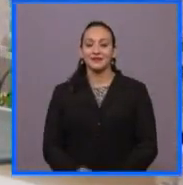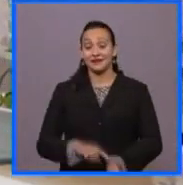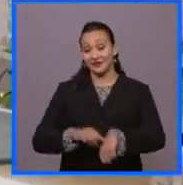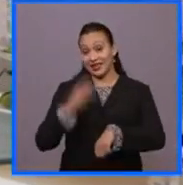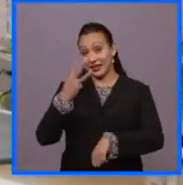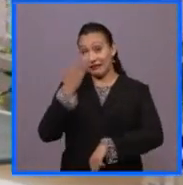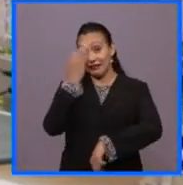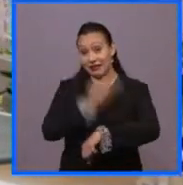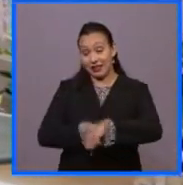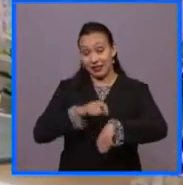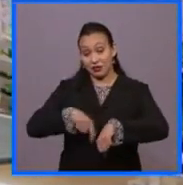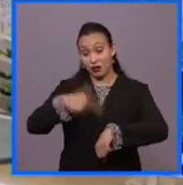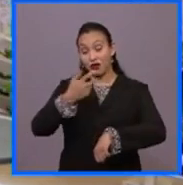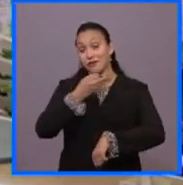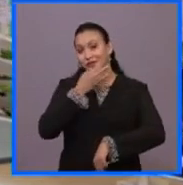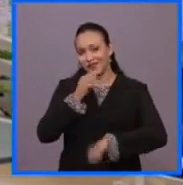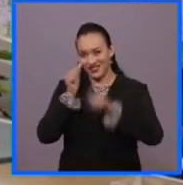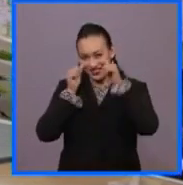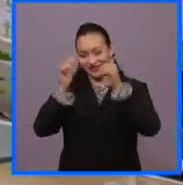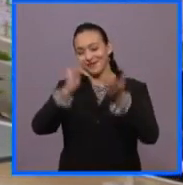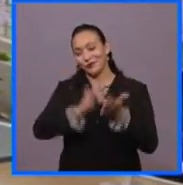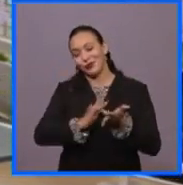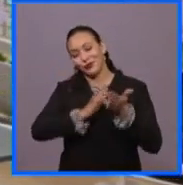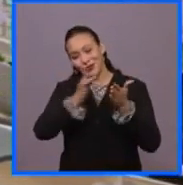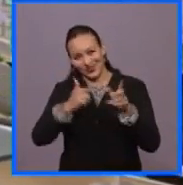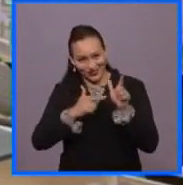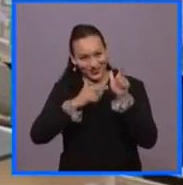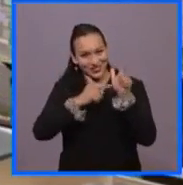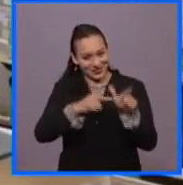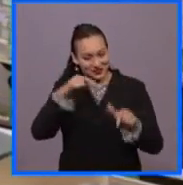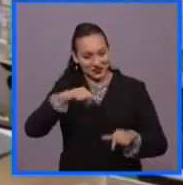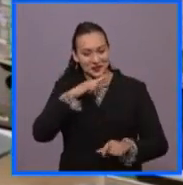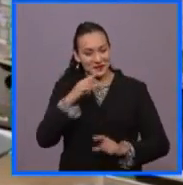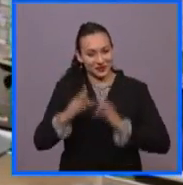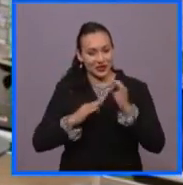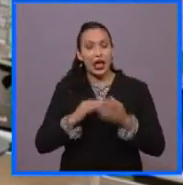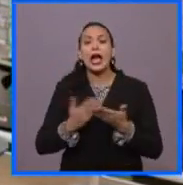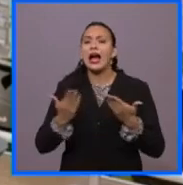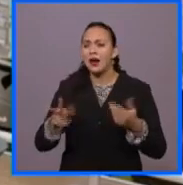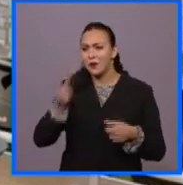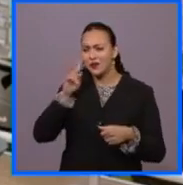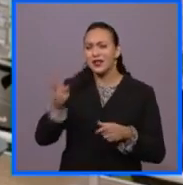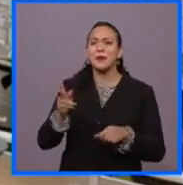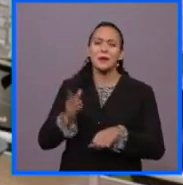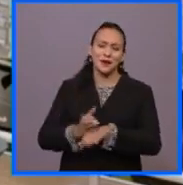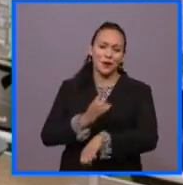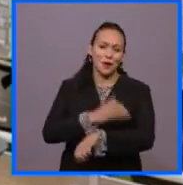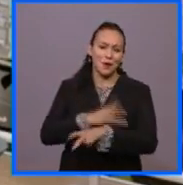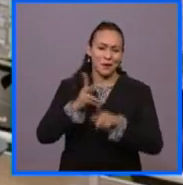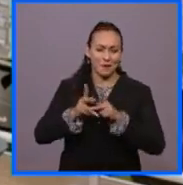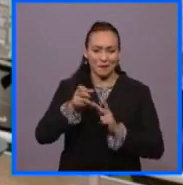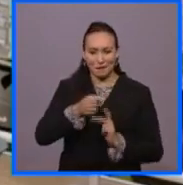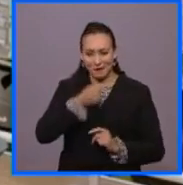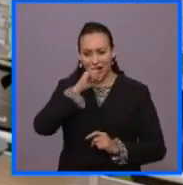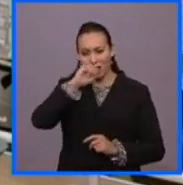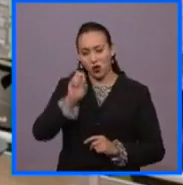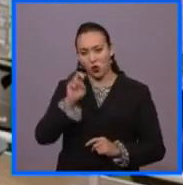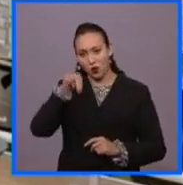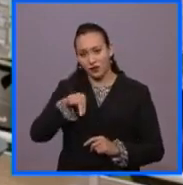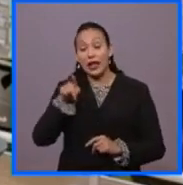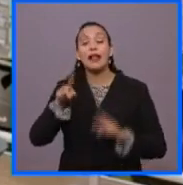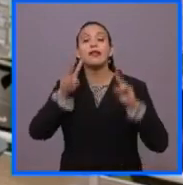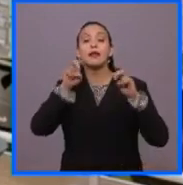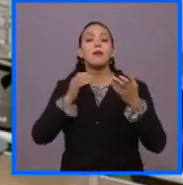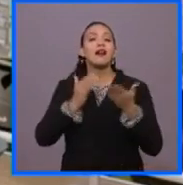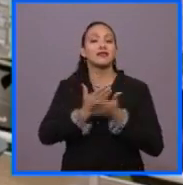Tres de la tarde con 12 minutos. Gracias por continuar con nosotros. Vamos con Juan Carlos González, quien nos informa sobre el tema de acceso a